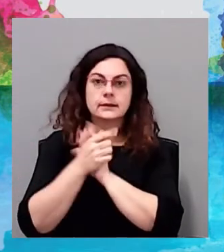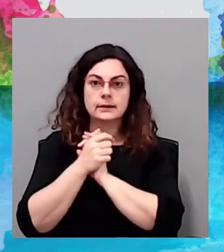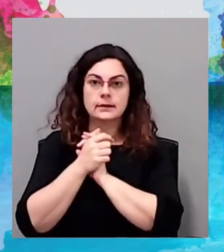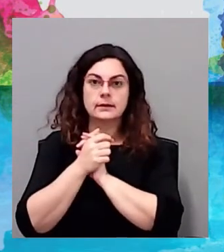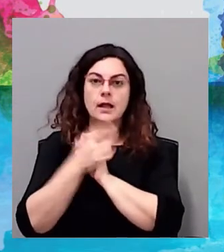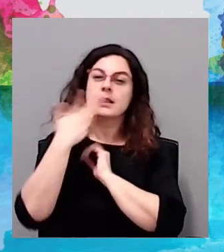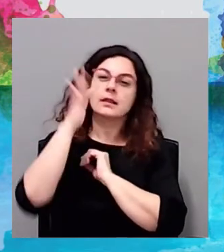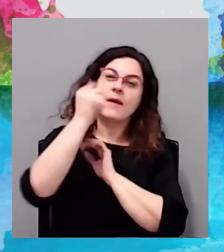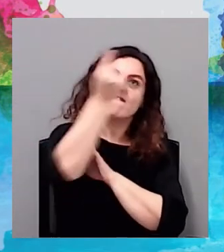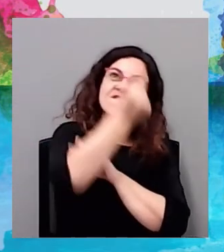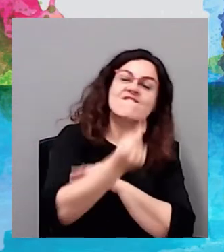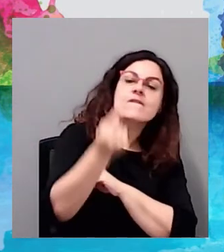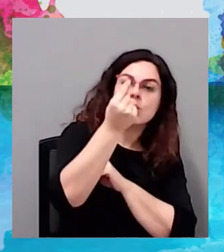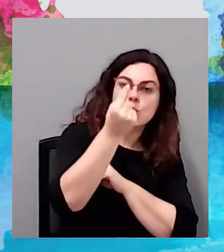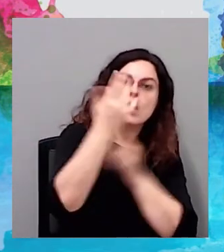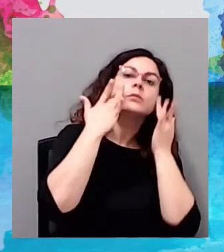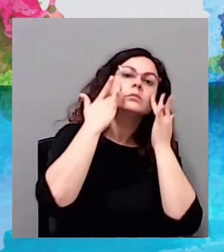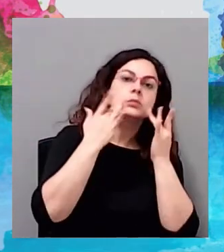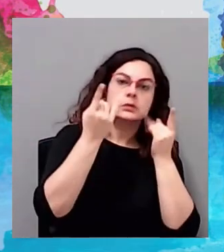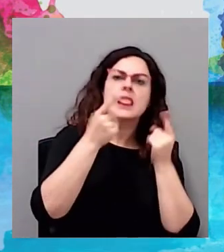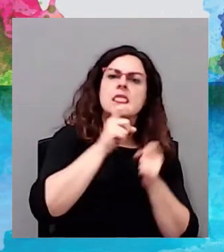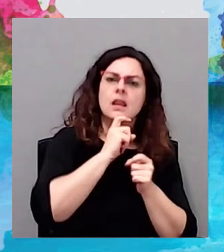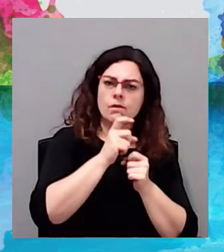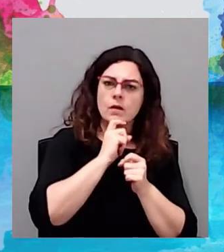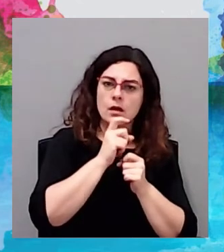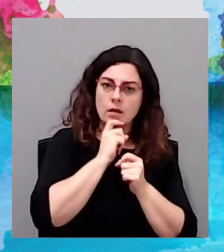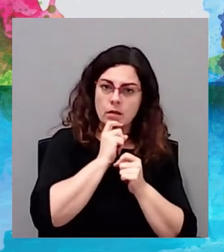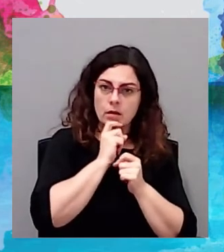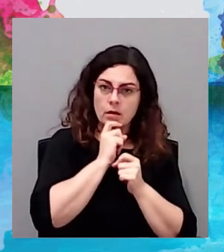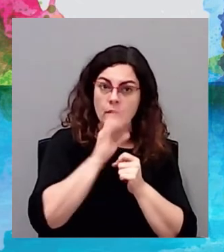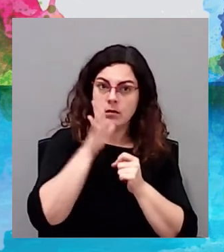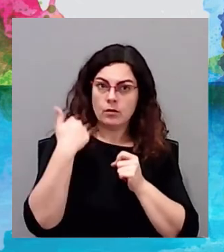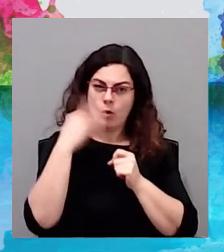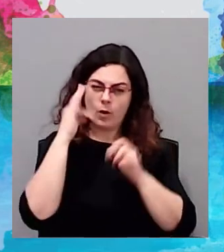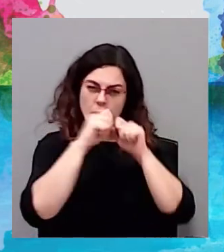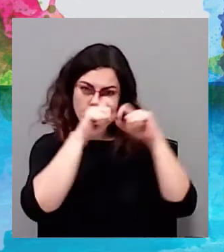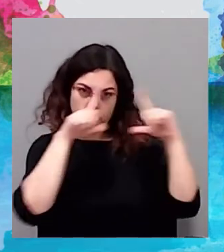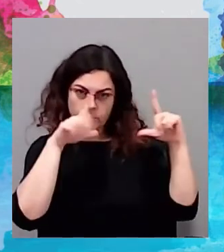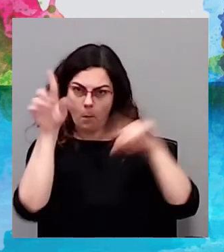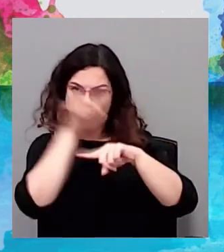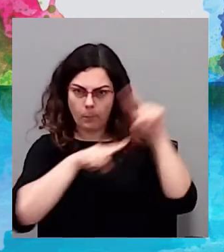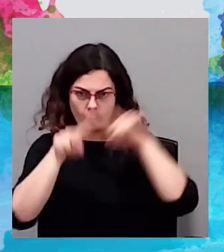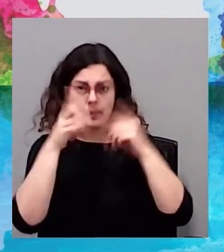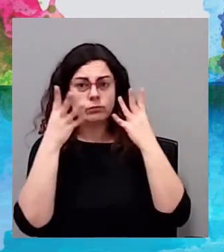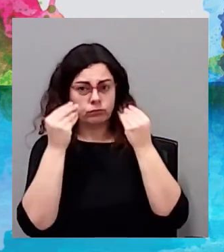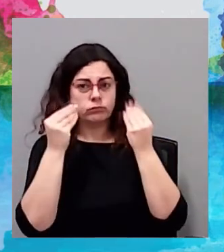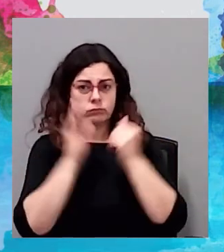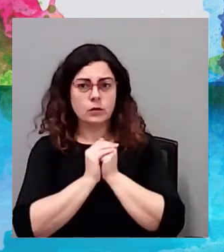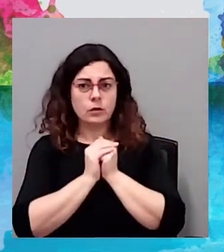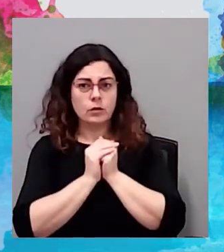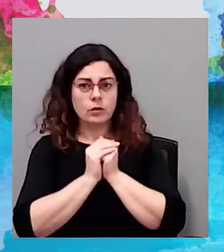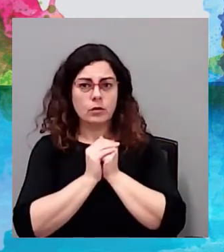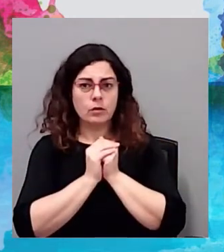figurativo, algo complejo en sí, porque aquí yo por ejemplo veo varios problemas o varias